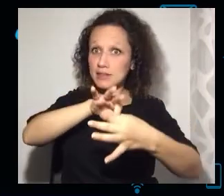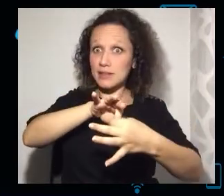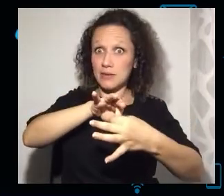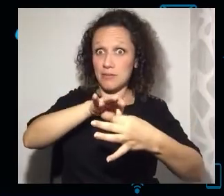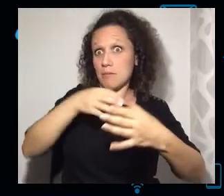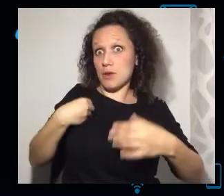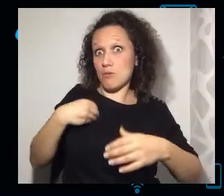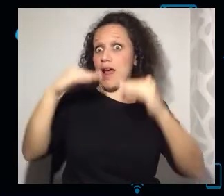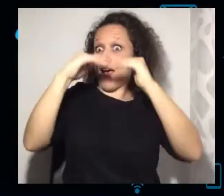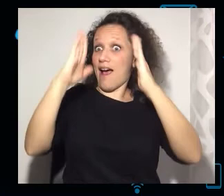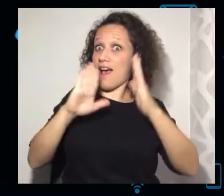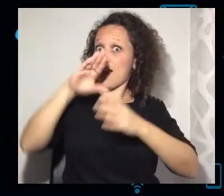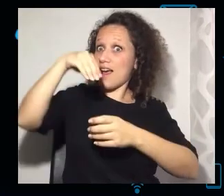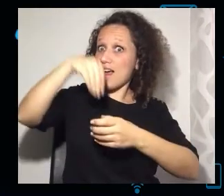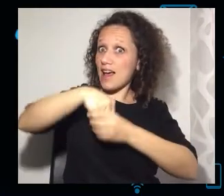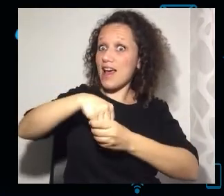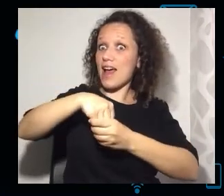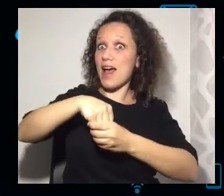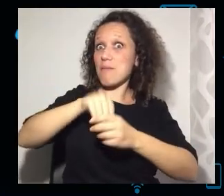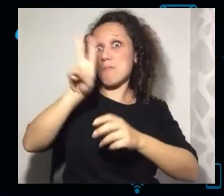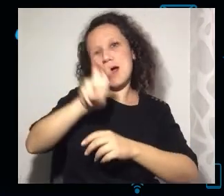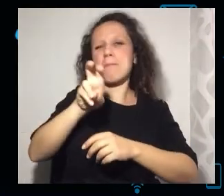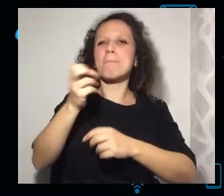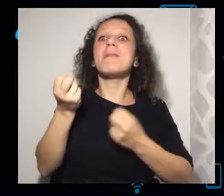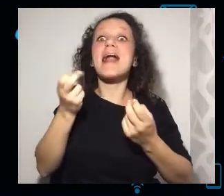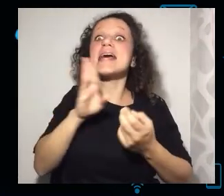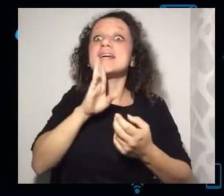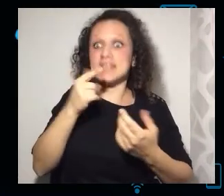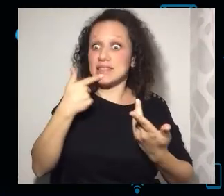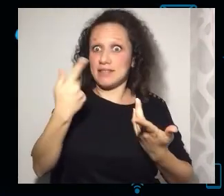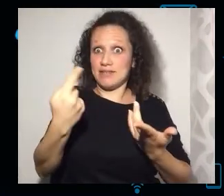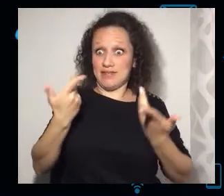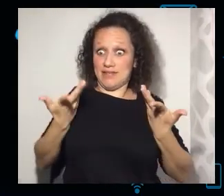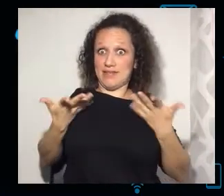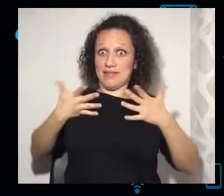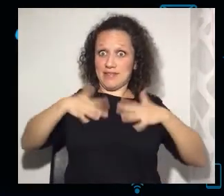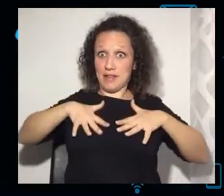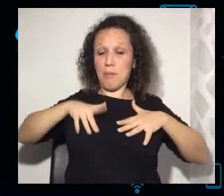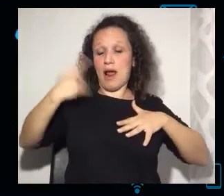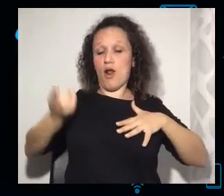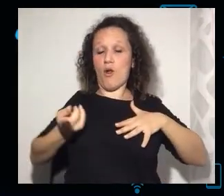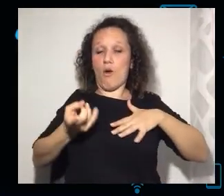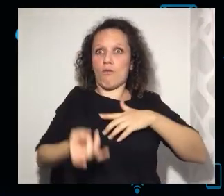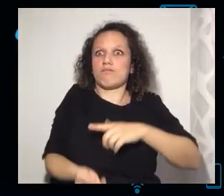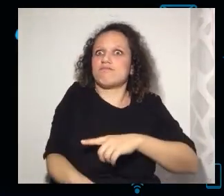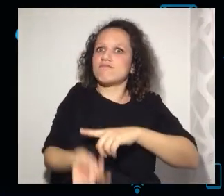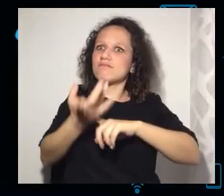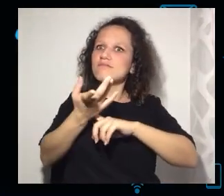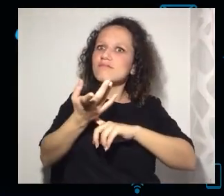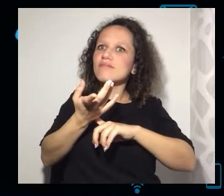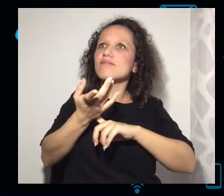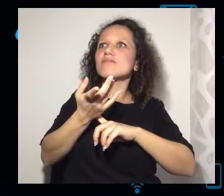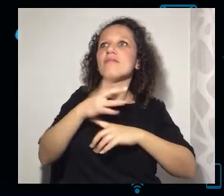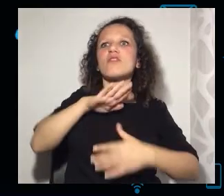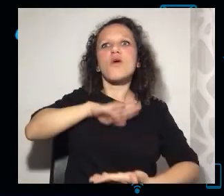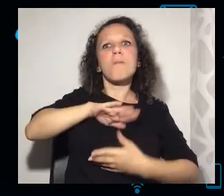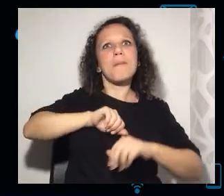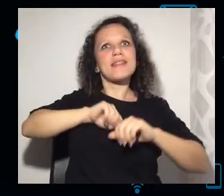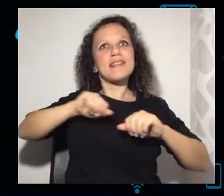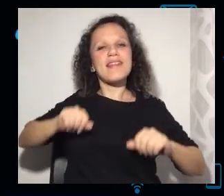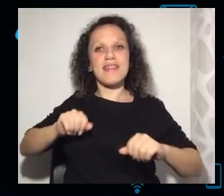puede ayudar a esa interiorización que decía antes y puede ayudar a florecer a hacer florecer esos aspectos más positivos de la competencia digital